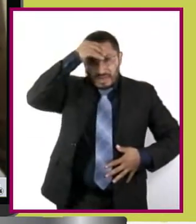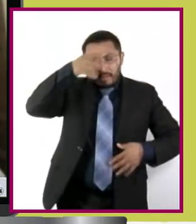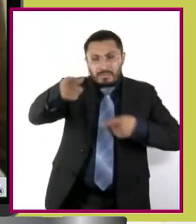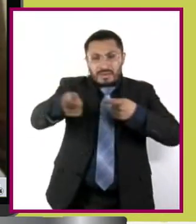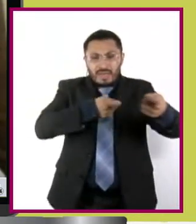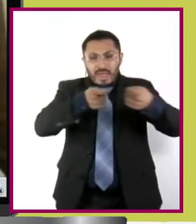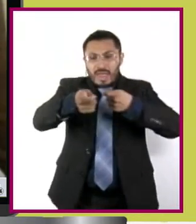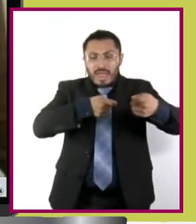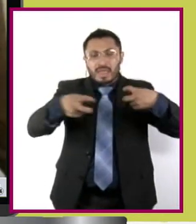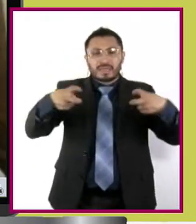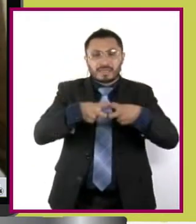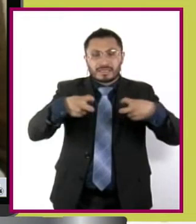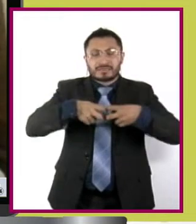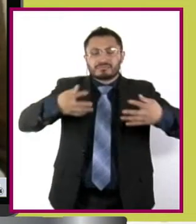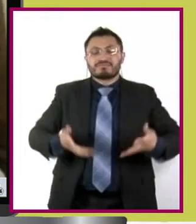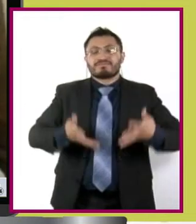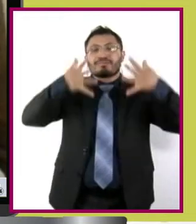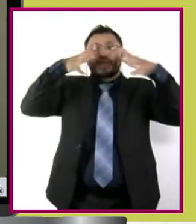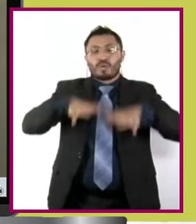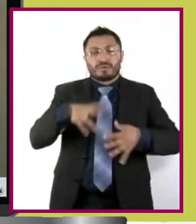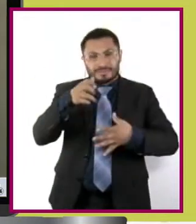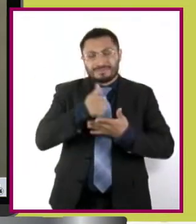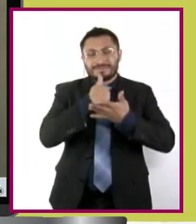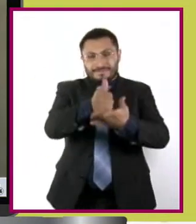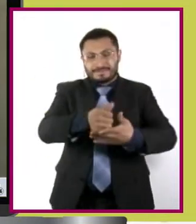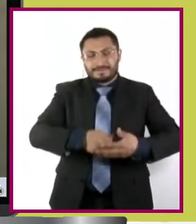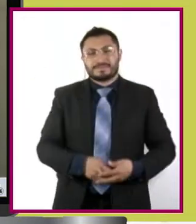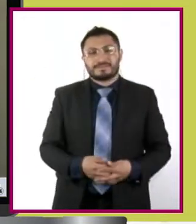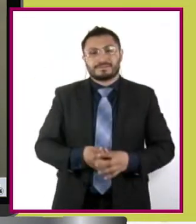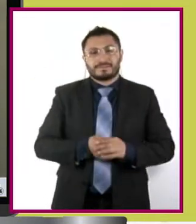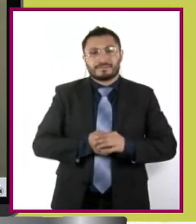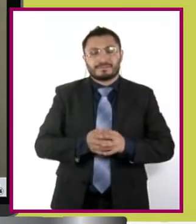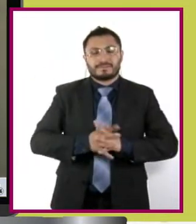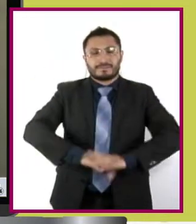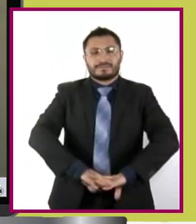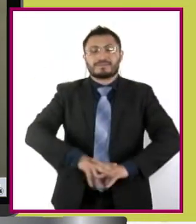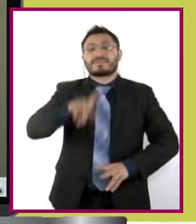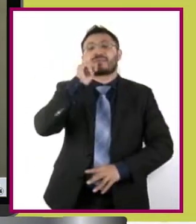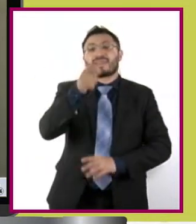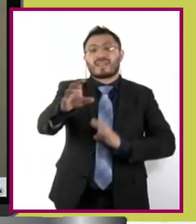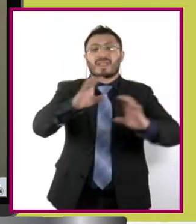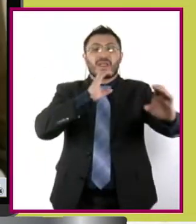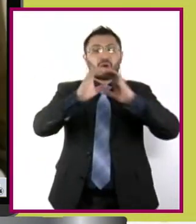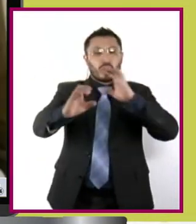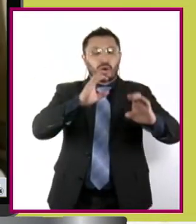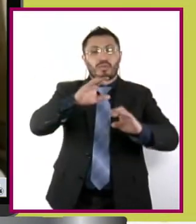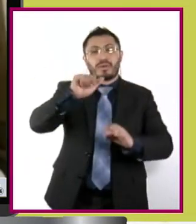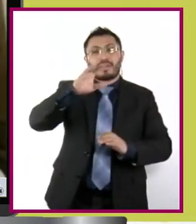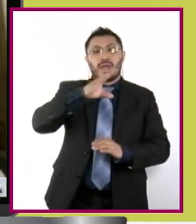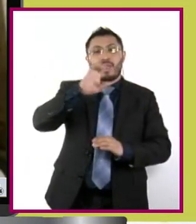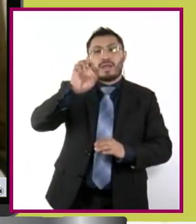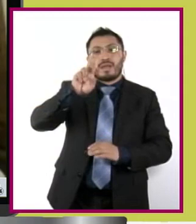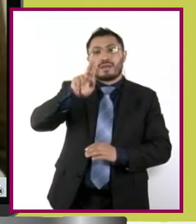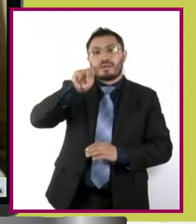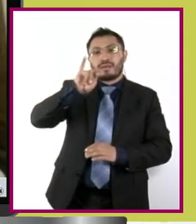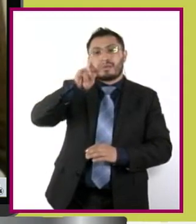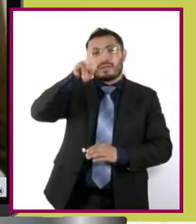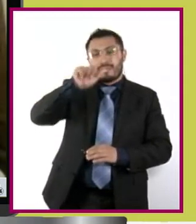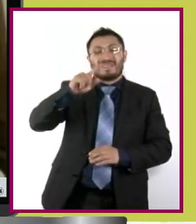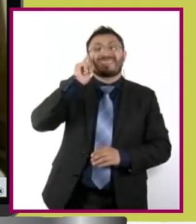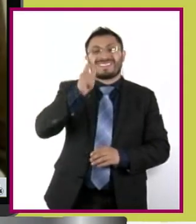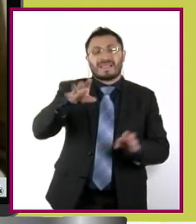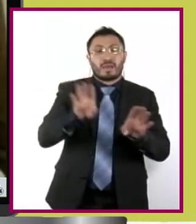con la respiración. Eso nos puede ayudar mucho. ¿Y qué se entiende por comunicación asertiva? Es aquella